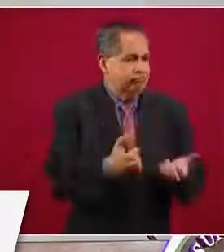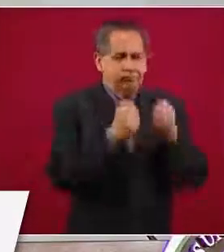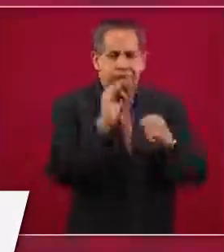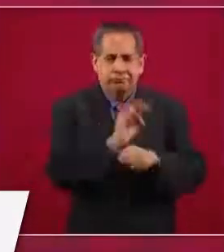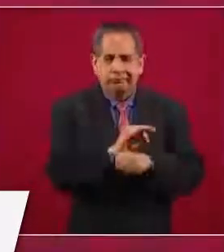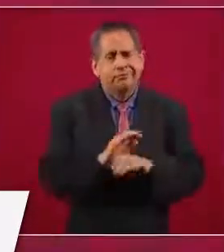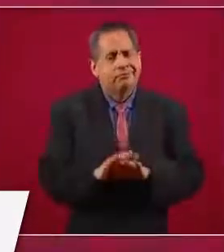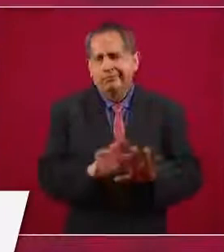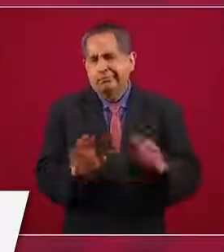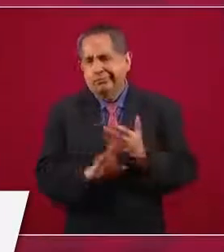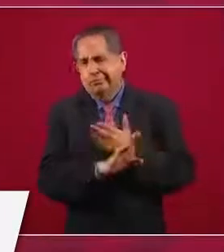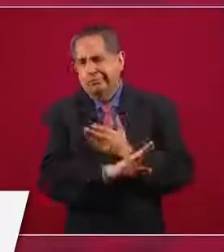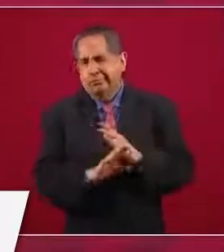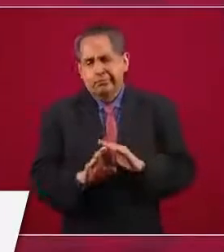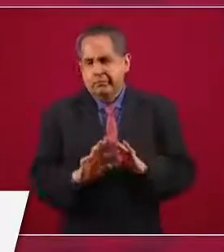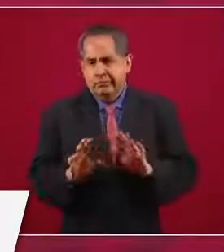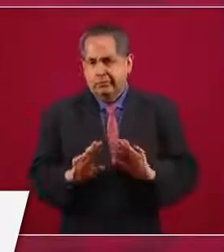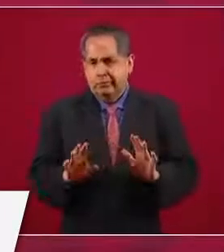nos